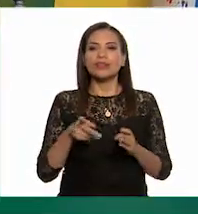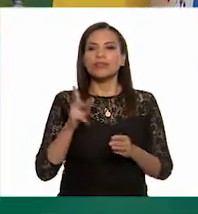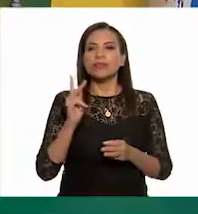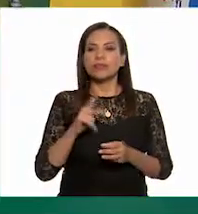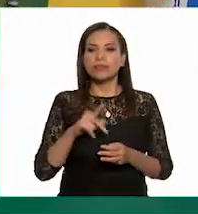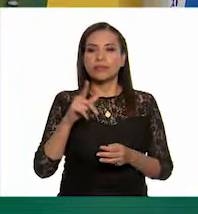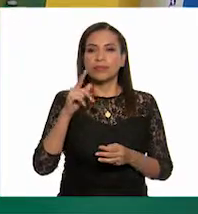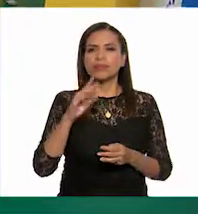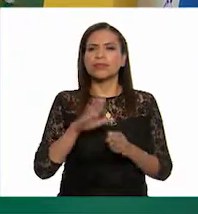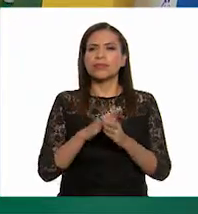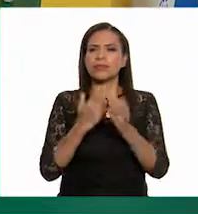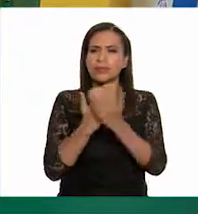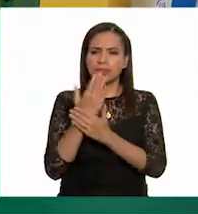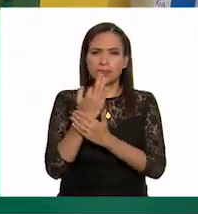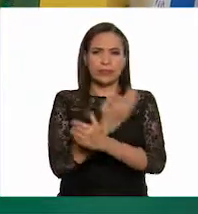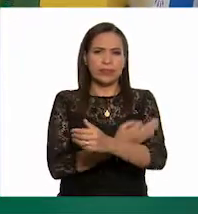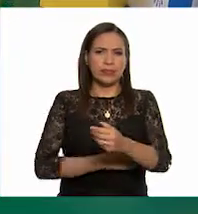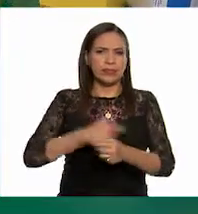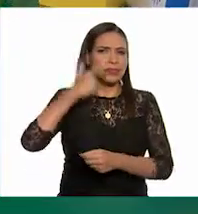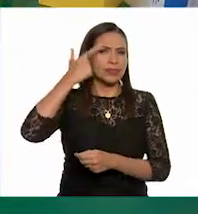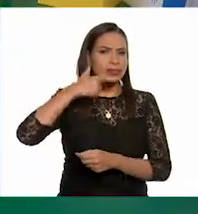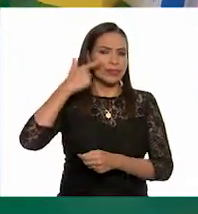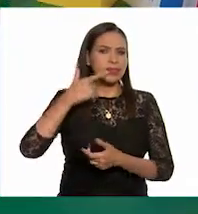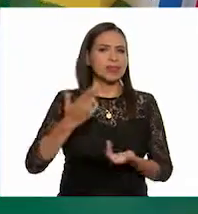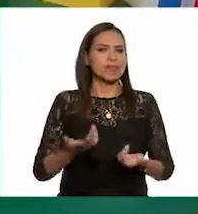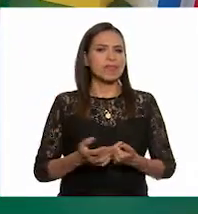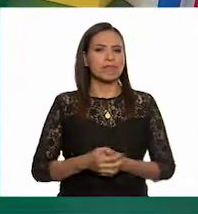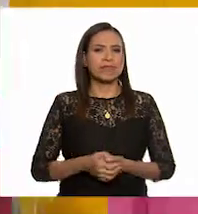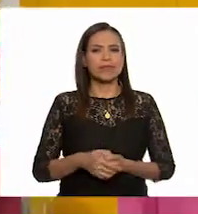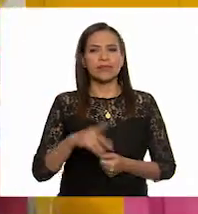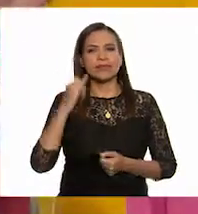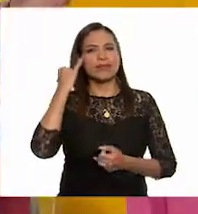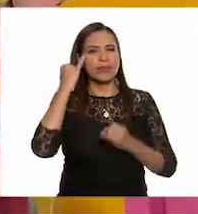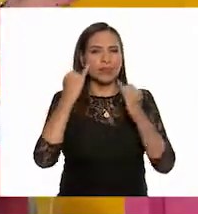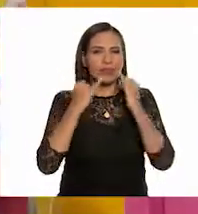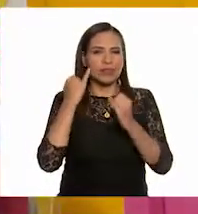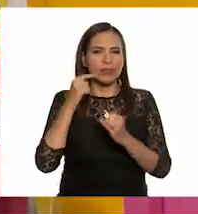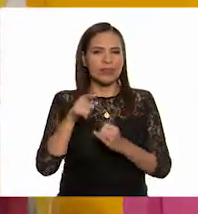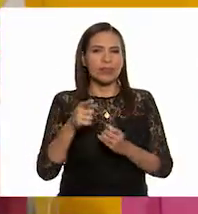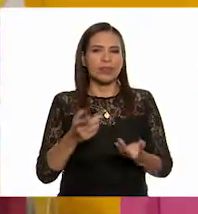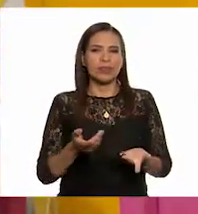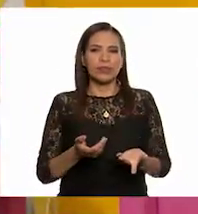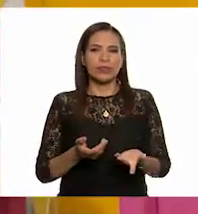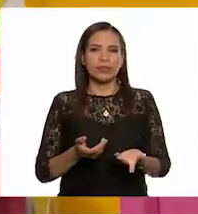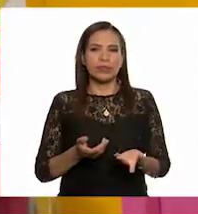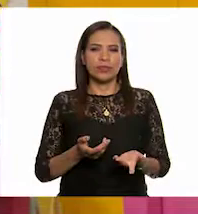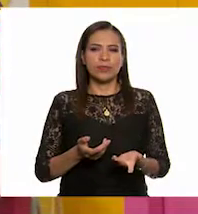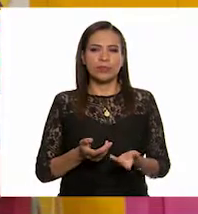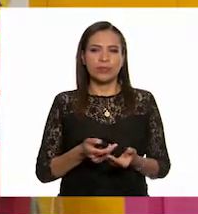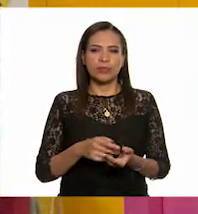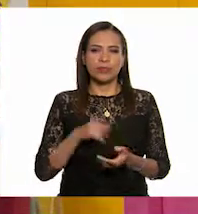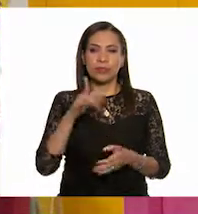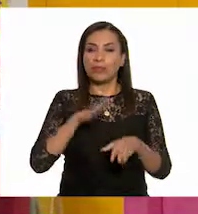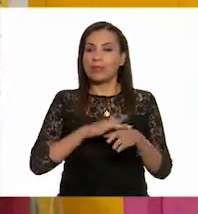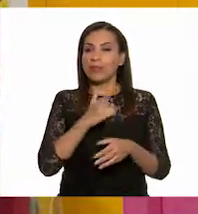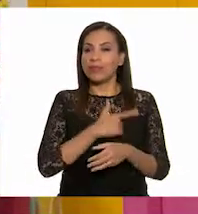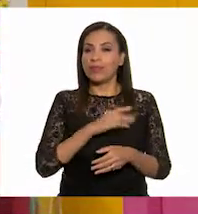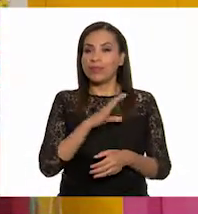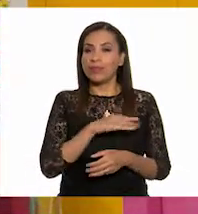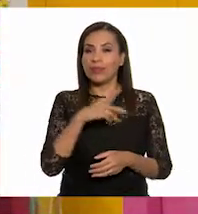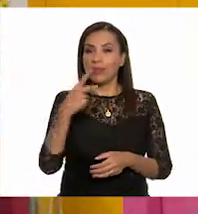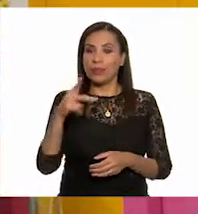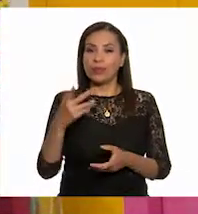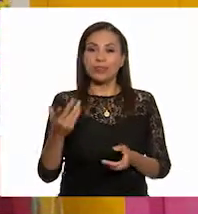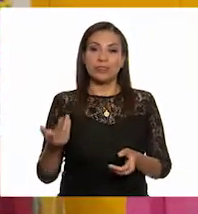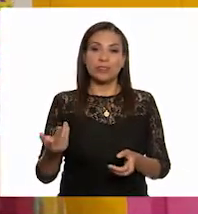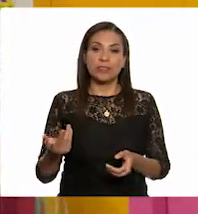es de mañana o de tarde o de noche? Ah, pues imagínate tú el momento en que más te guste. Ok.